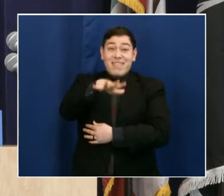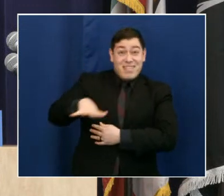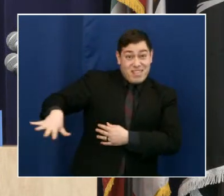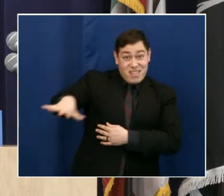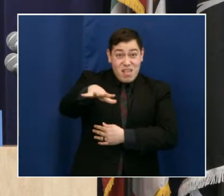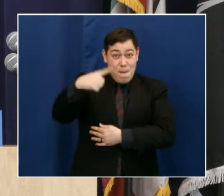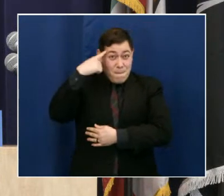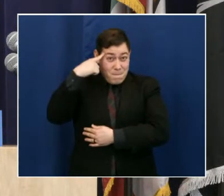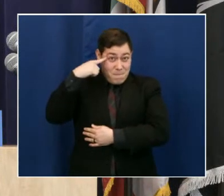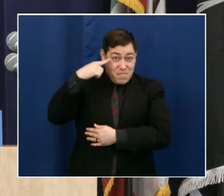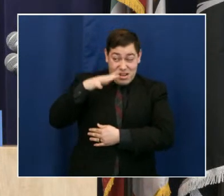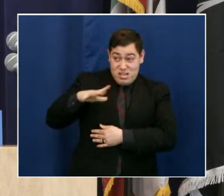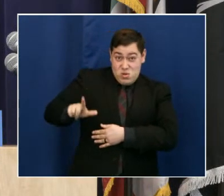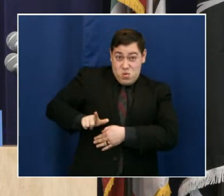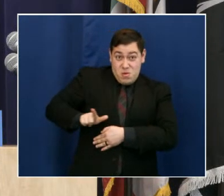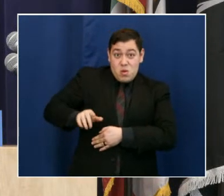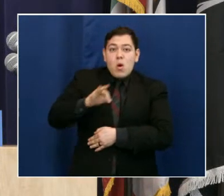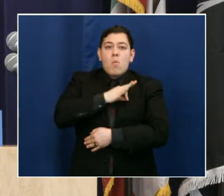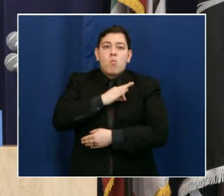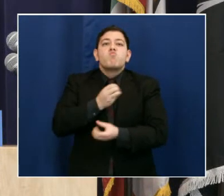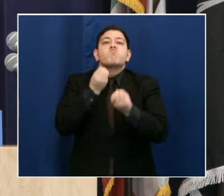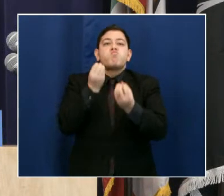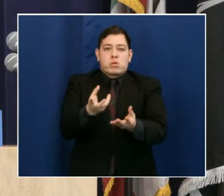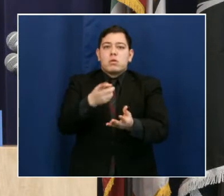va a poder tener más recursos para nuestras